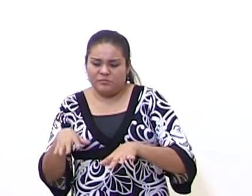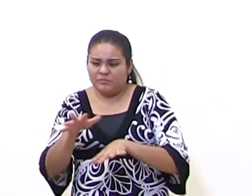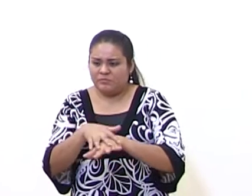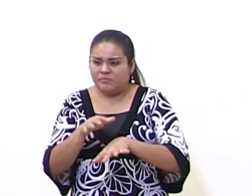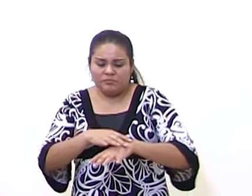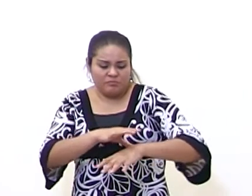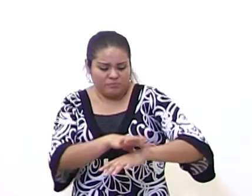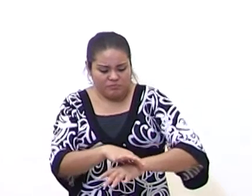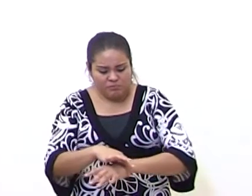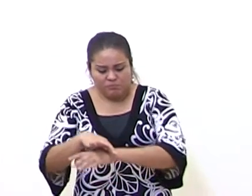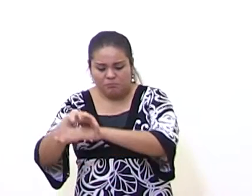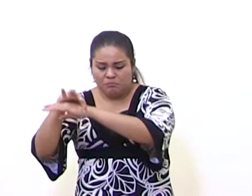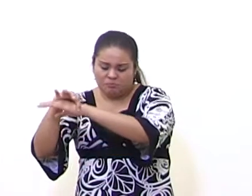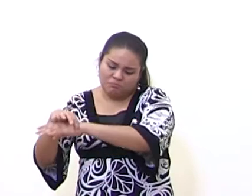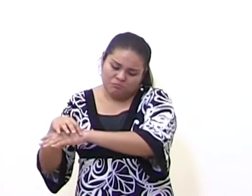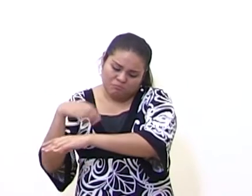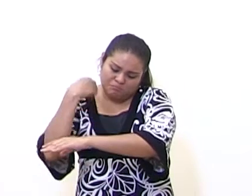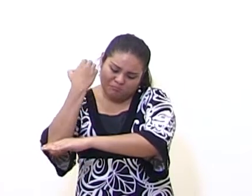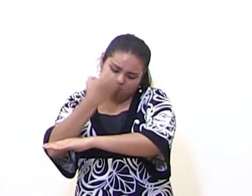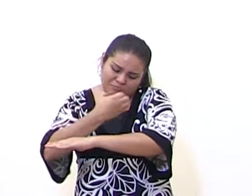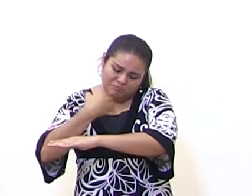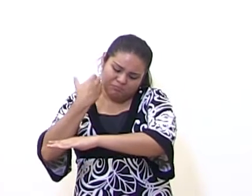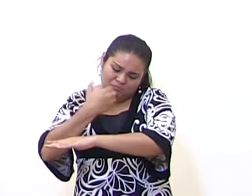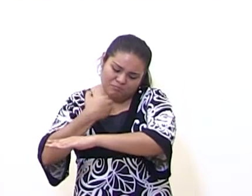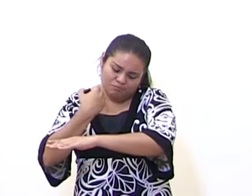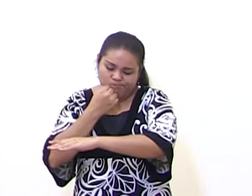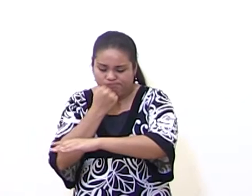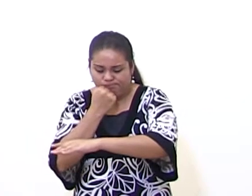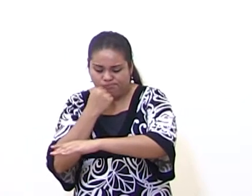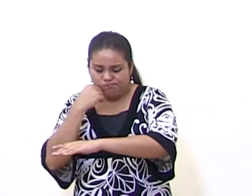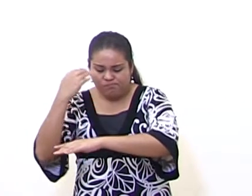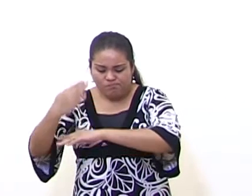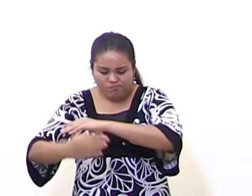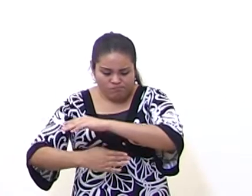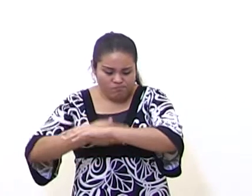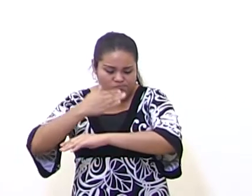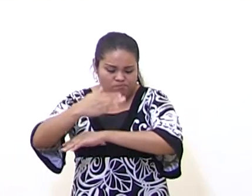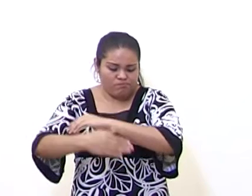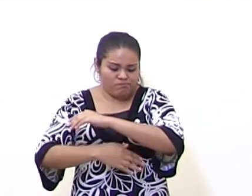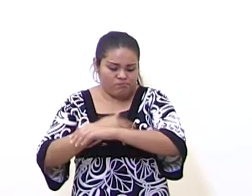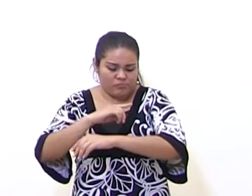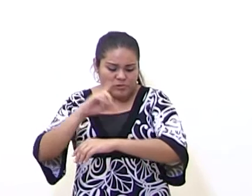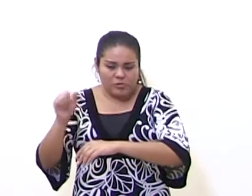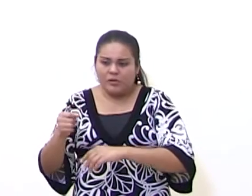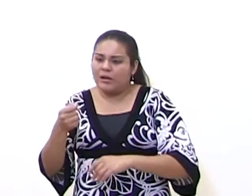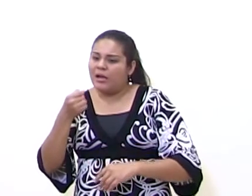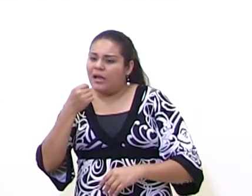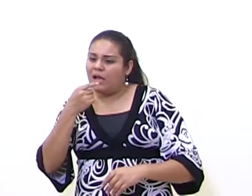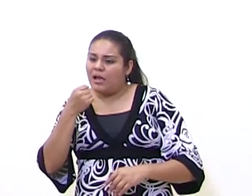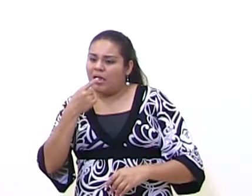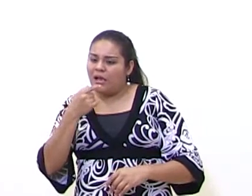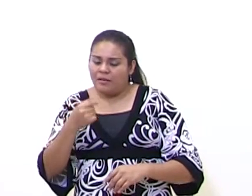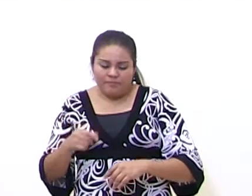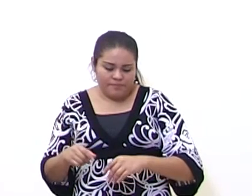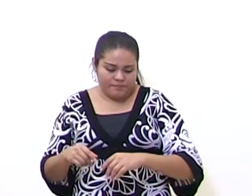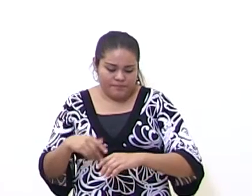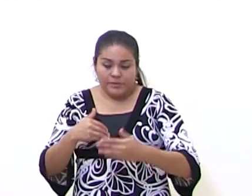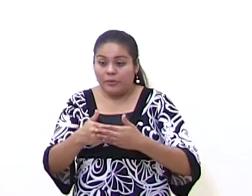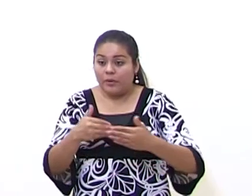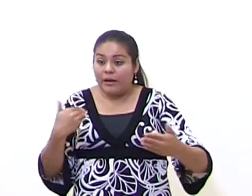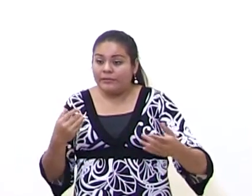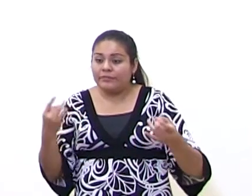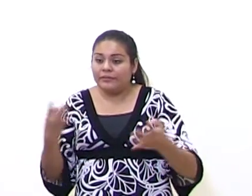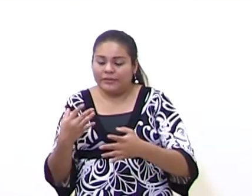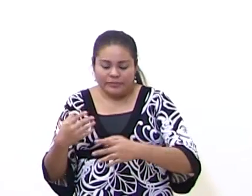las causas para que le dé una receta, ¿sí? Causa, efecto, A y B, lo que yo les mencioné